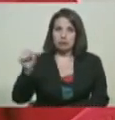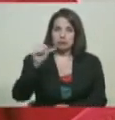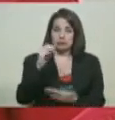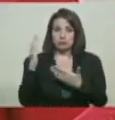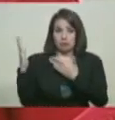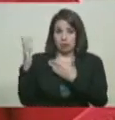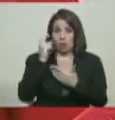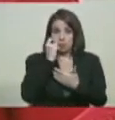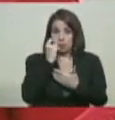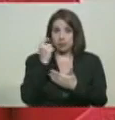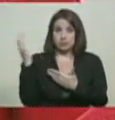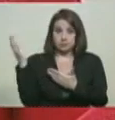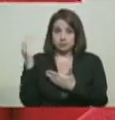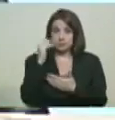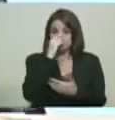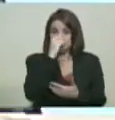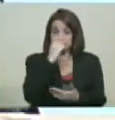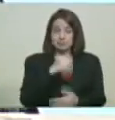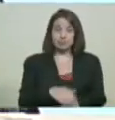por ejemplo